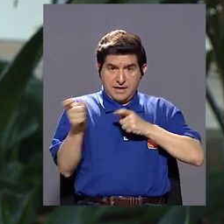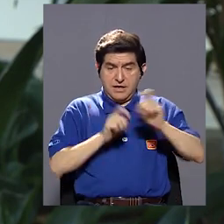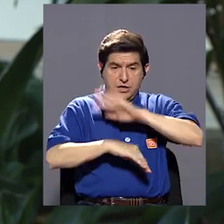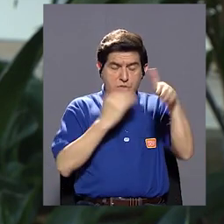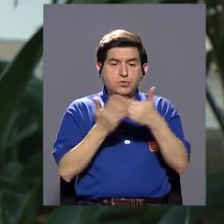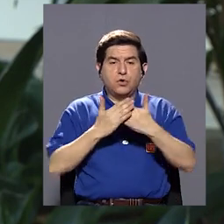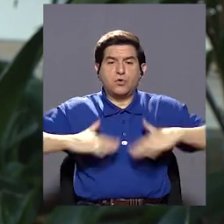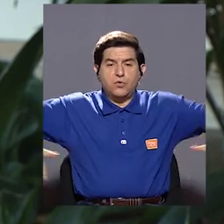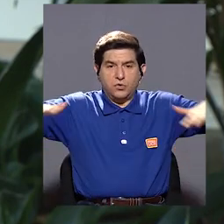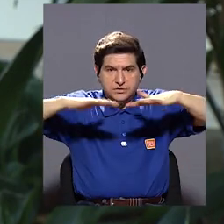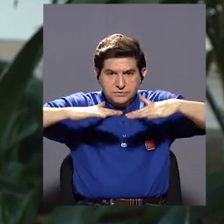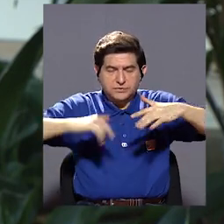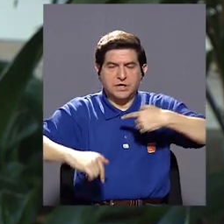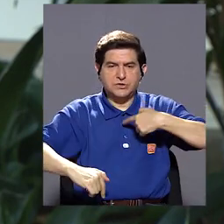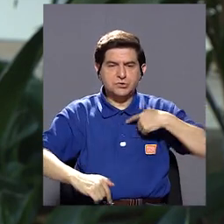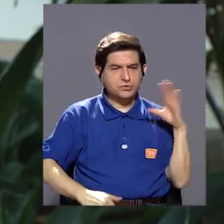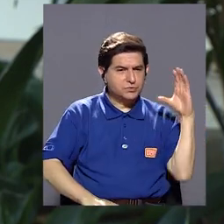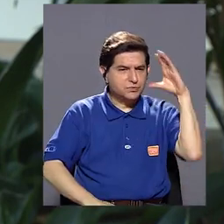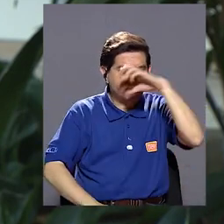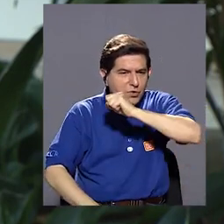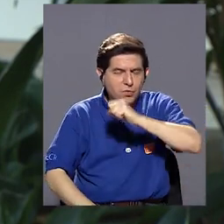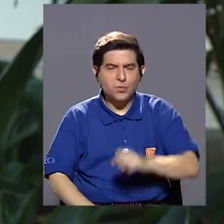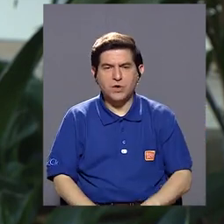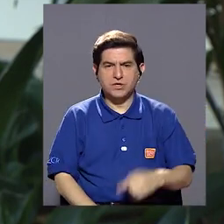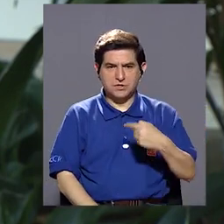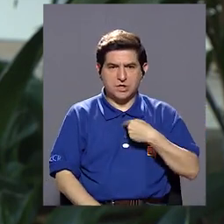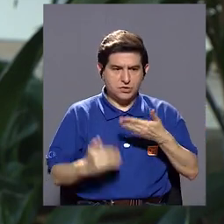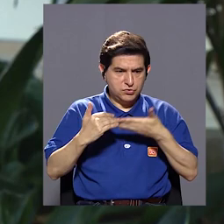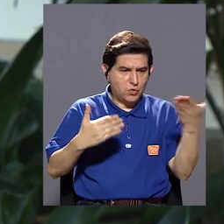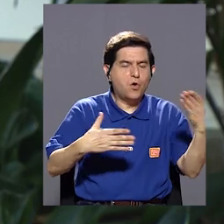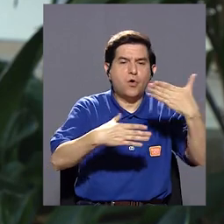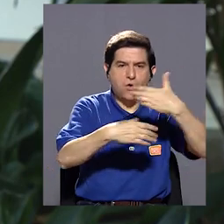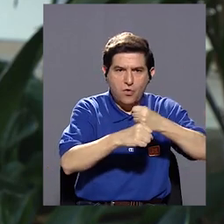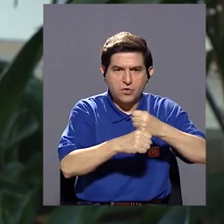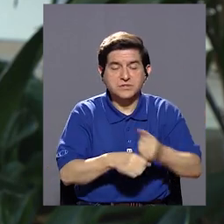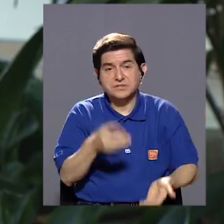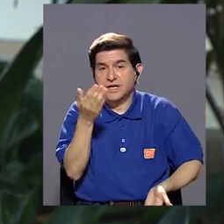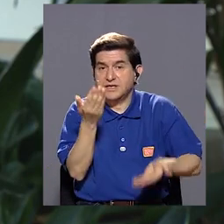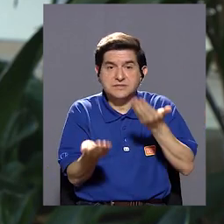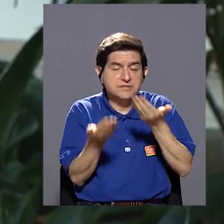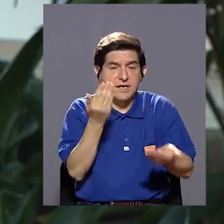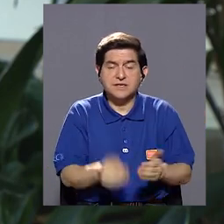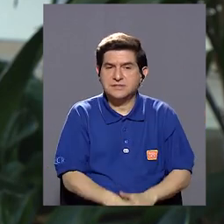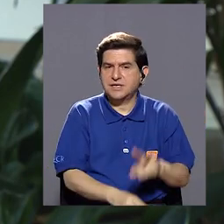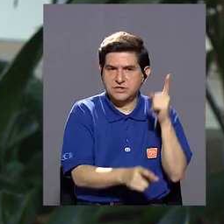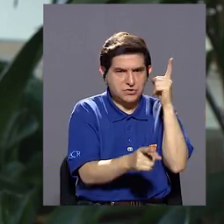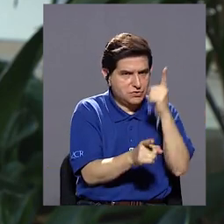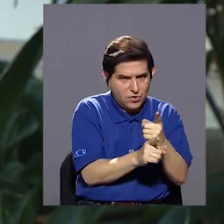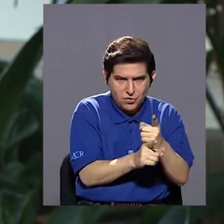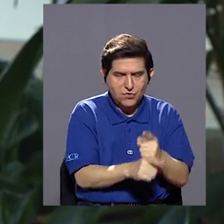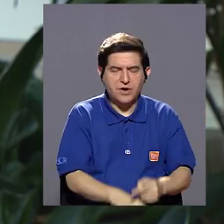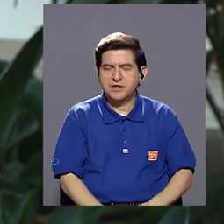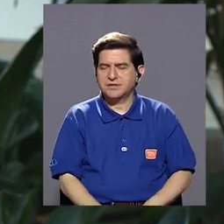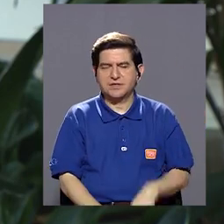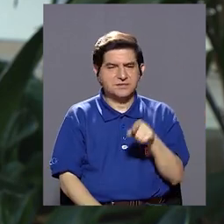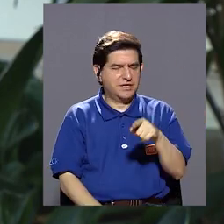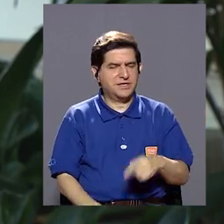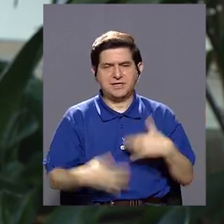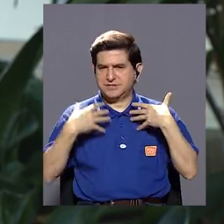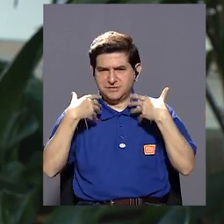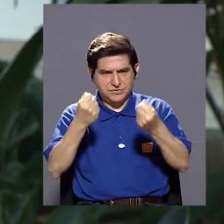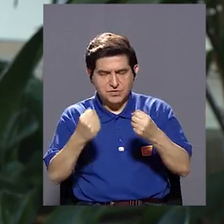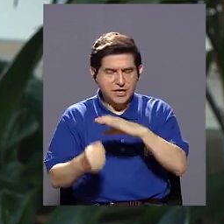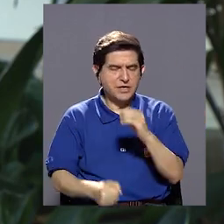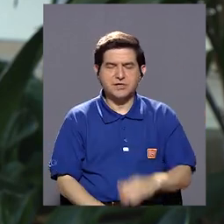todo aquel espacio en donde yo me percato de que estoy haciendo ciertas cosas que de repente no son correctas, que no son sanas o que no